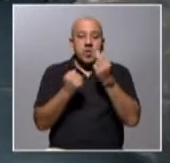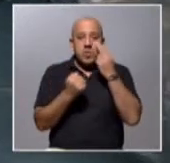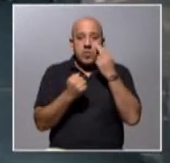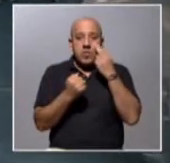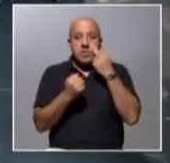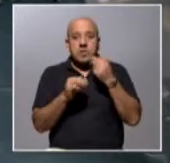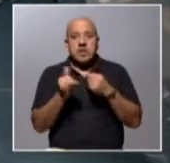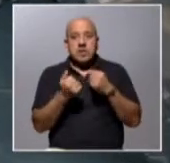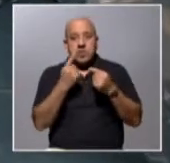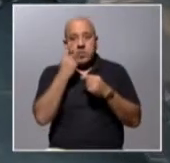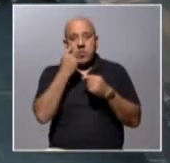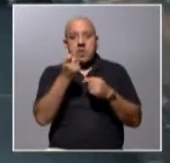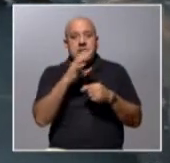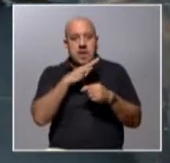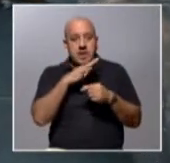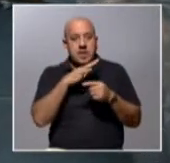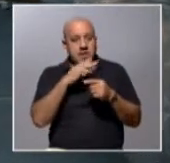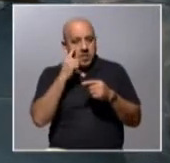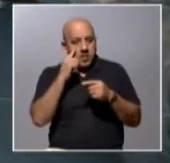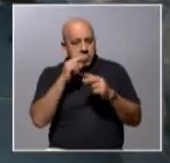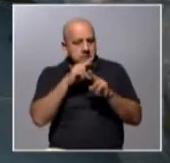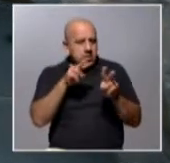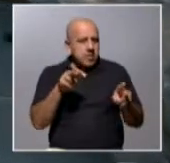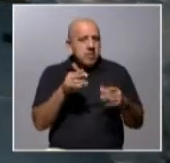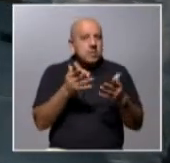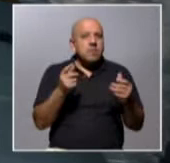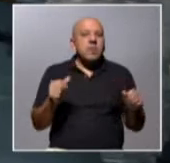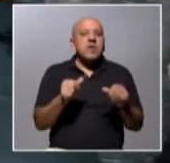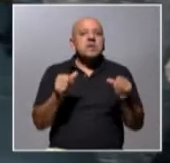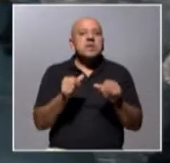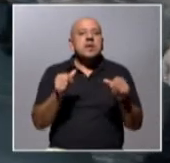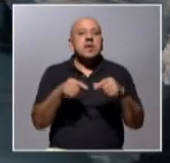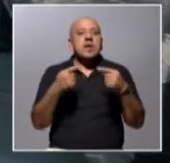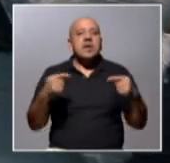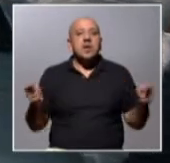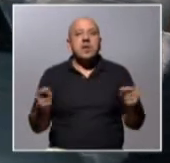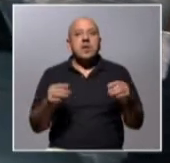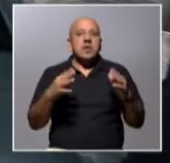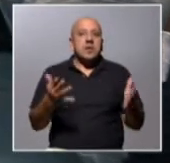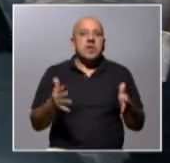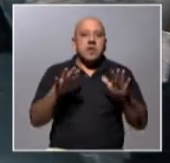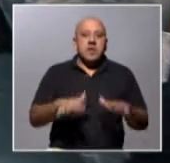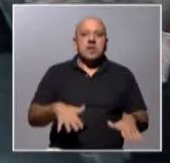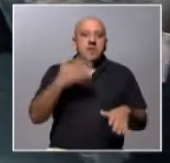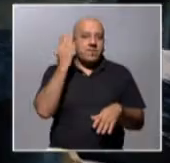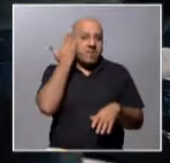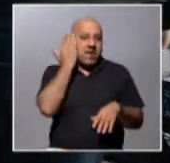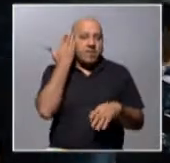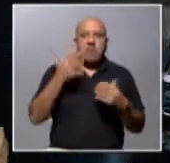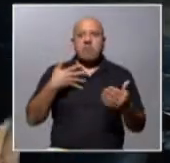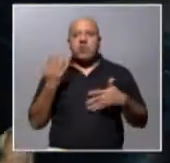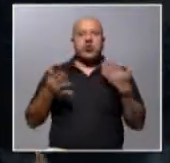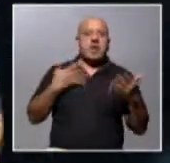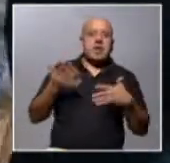ya lo estamos viendo cada vez más, dijimos que vamos a intentar hacer algo, porque era mucho más fácil quedarse quejándose en Facebook, pero está.